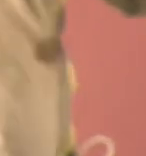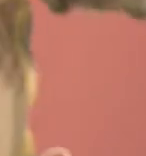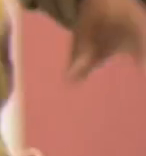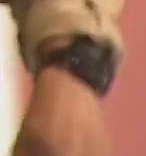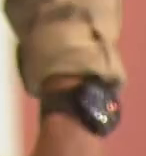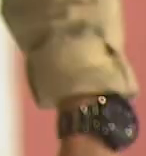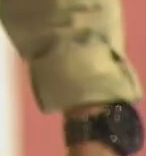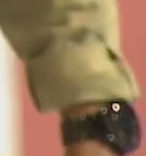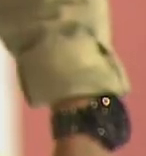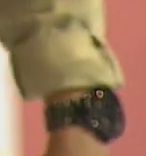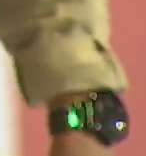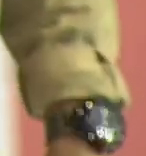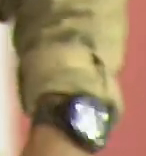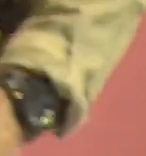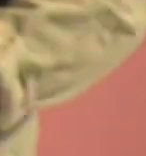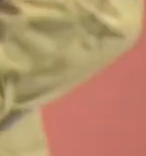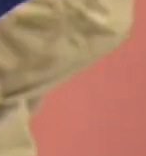atarraya.